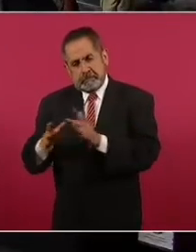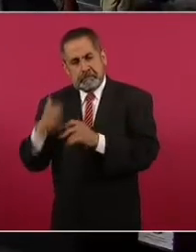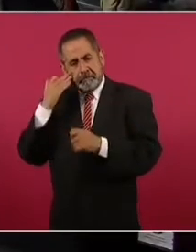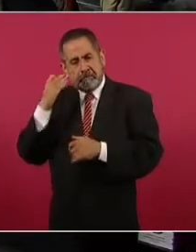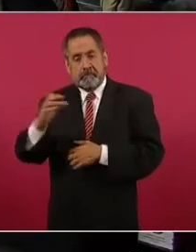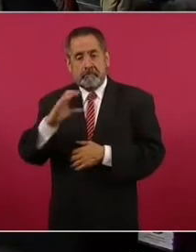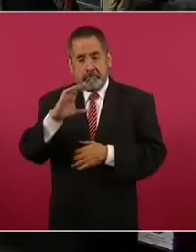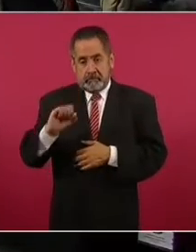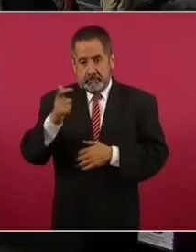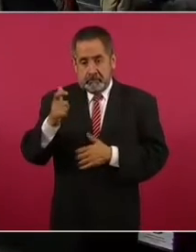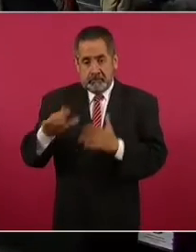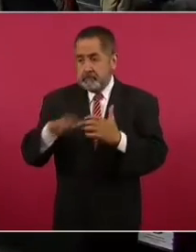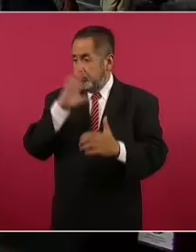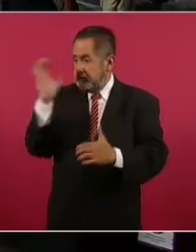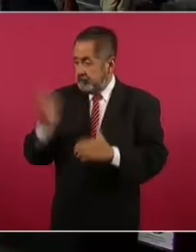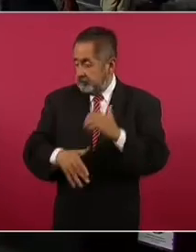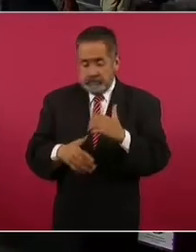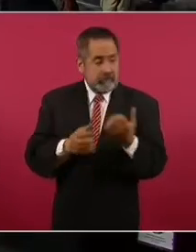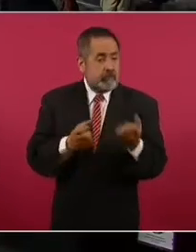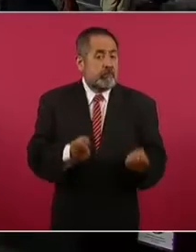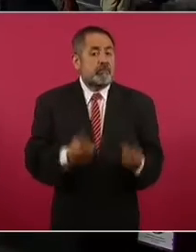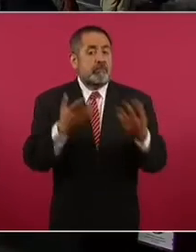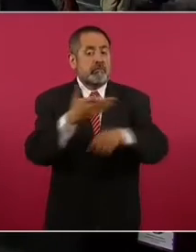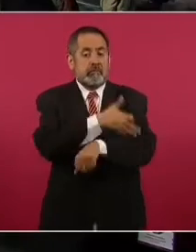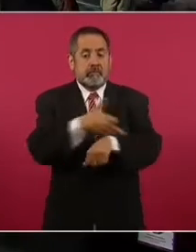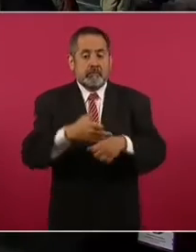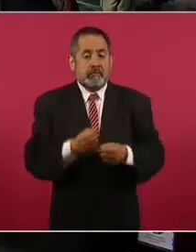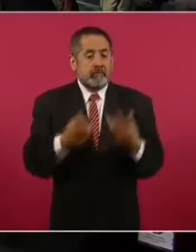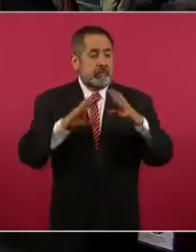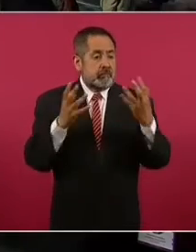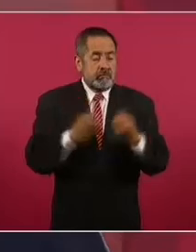terminó Salinas, ya eran